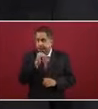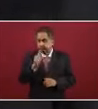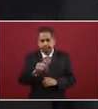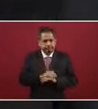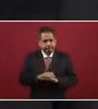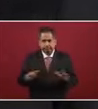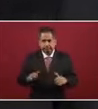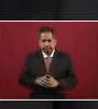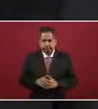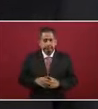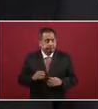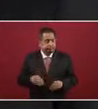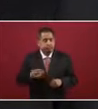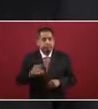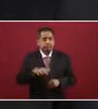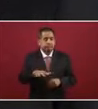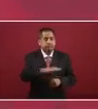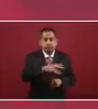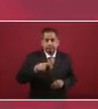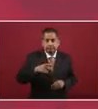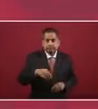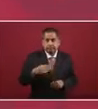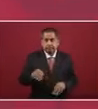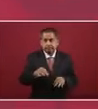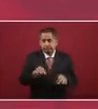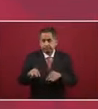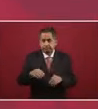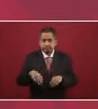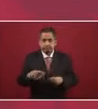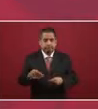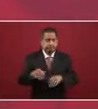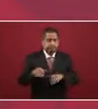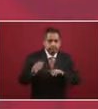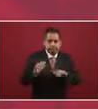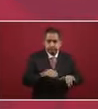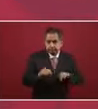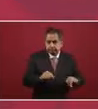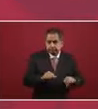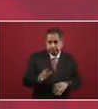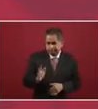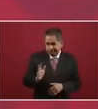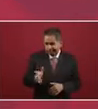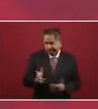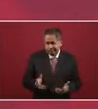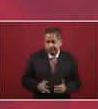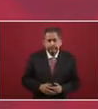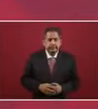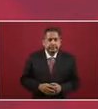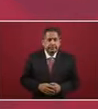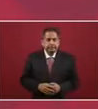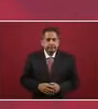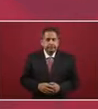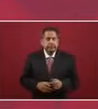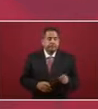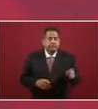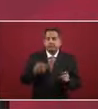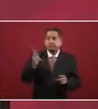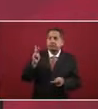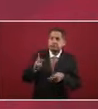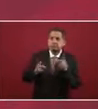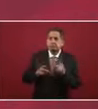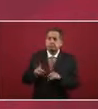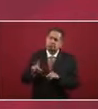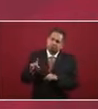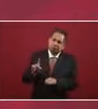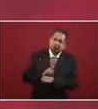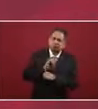Y hay trabajo. Entonces ya no hay una justificación